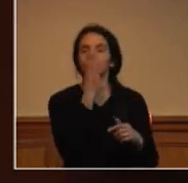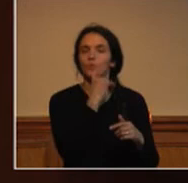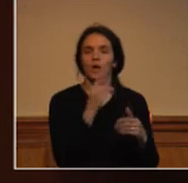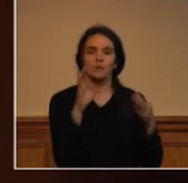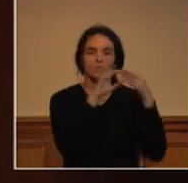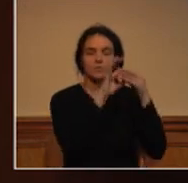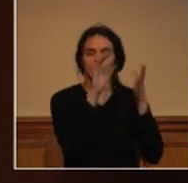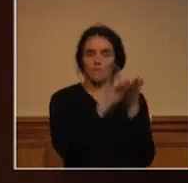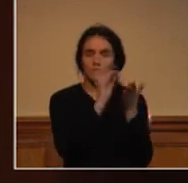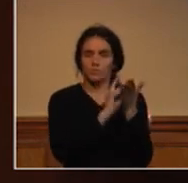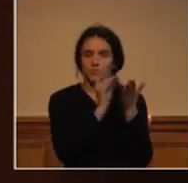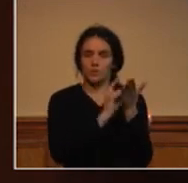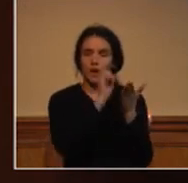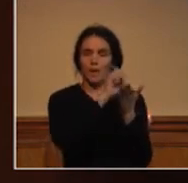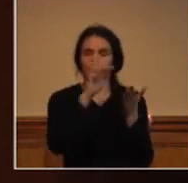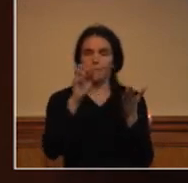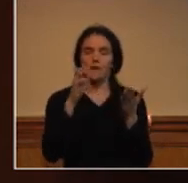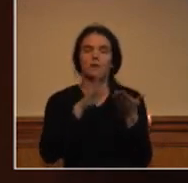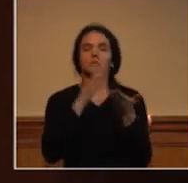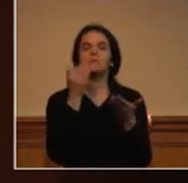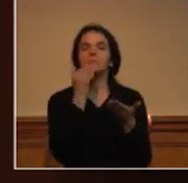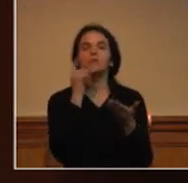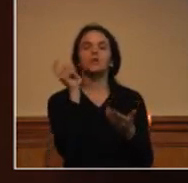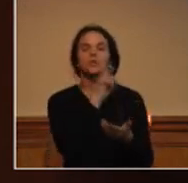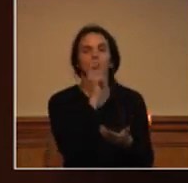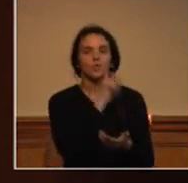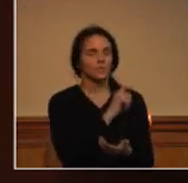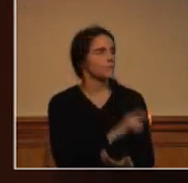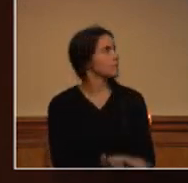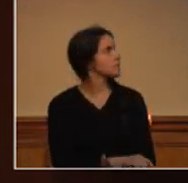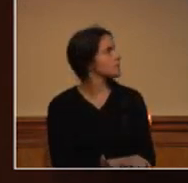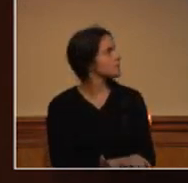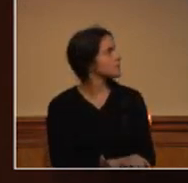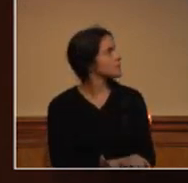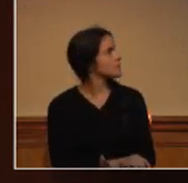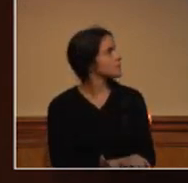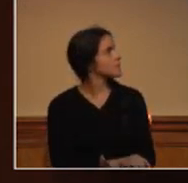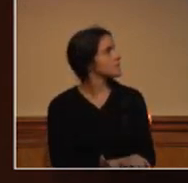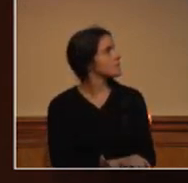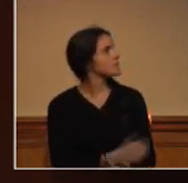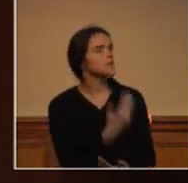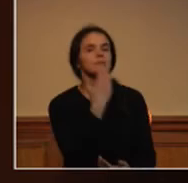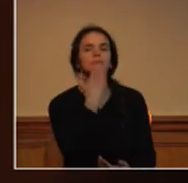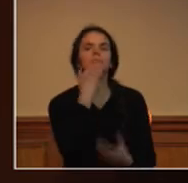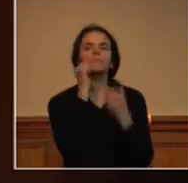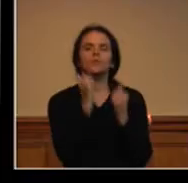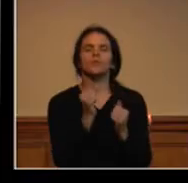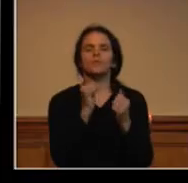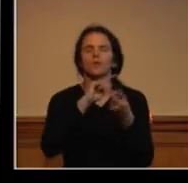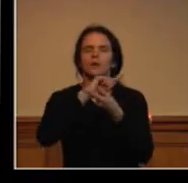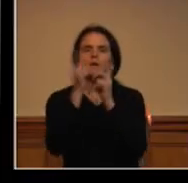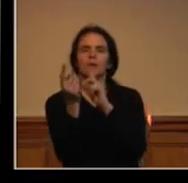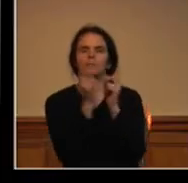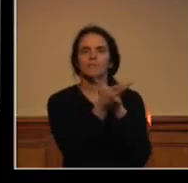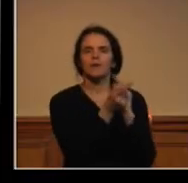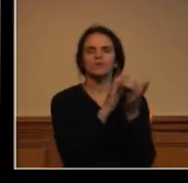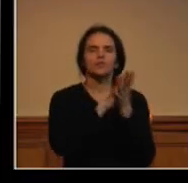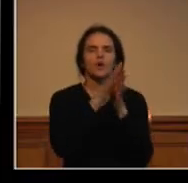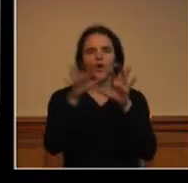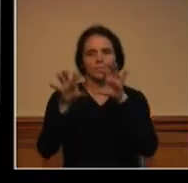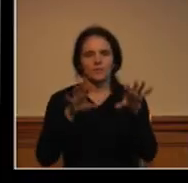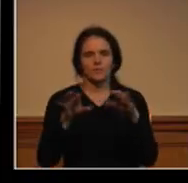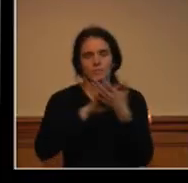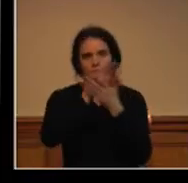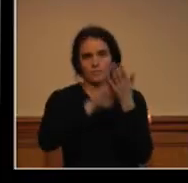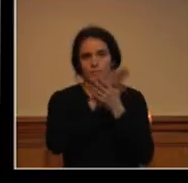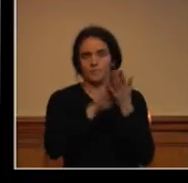de la aplicación van a salir en rojo. También lo vamos a ver más adelante. También podemos modificar todo lo que son los objetos, estas